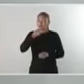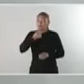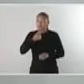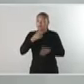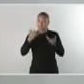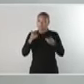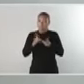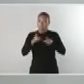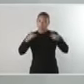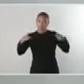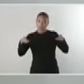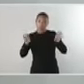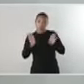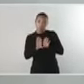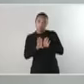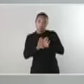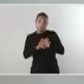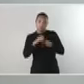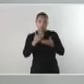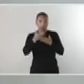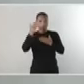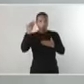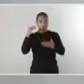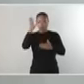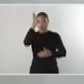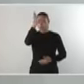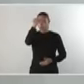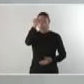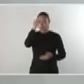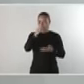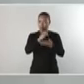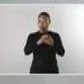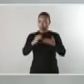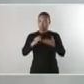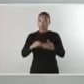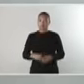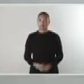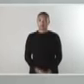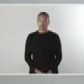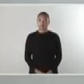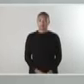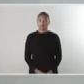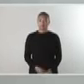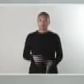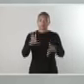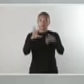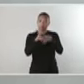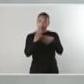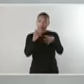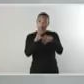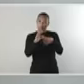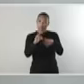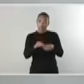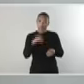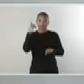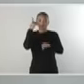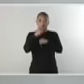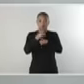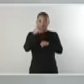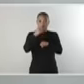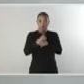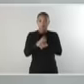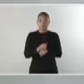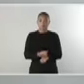de la manera en que se ha establecido en un acuerdo en el ietam Les explico primero